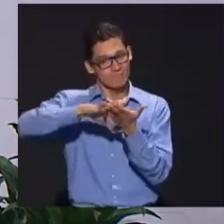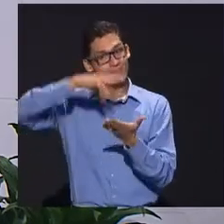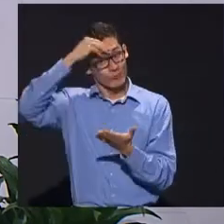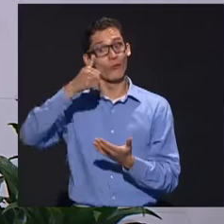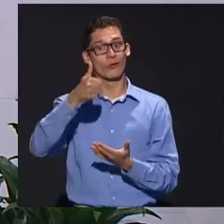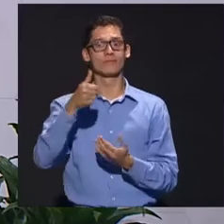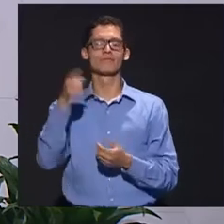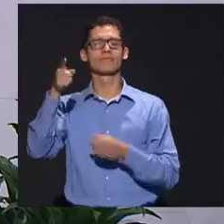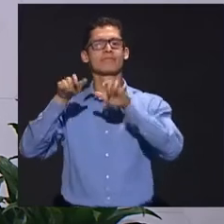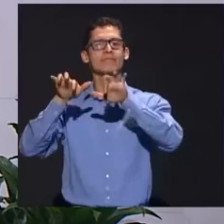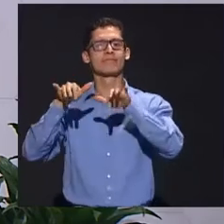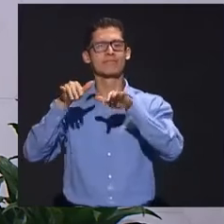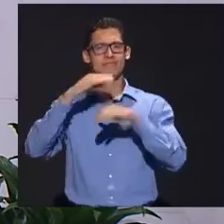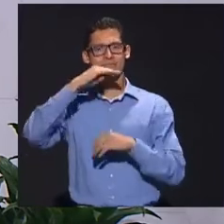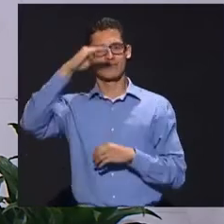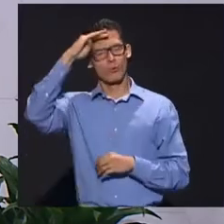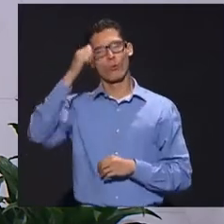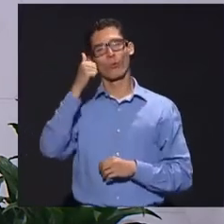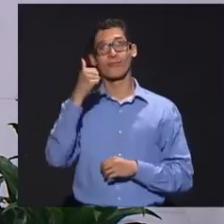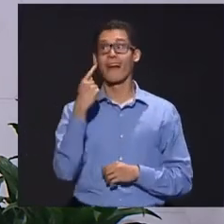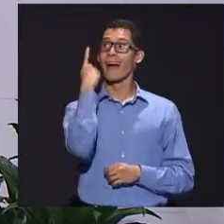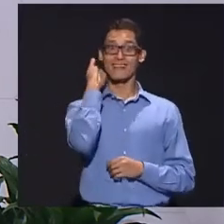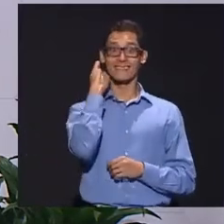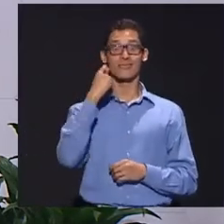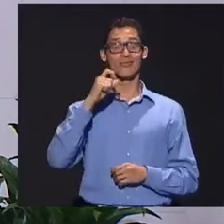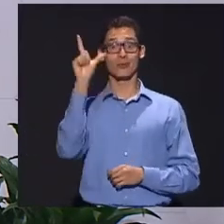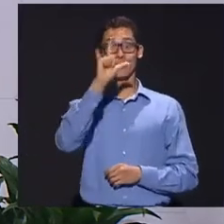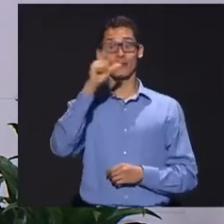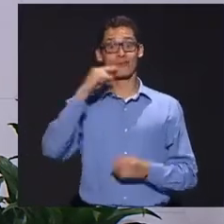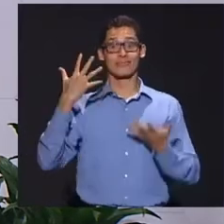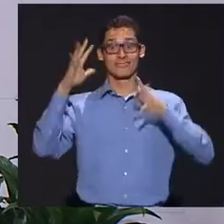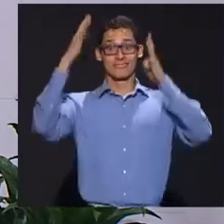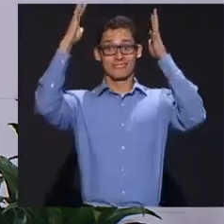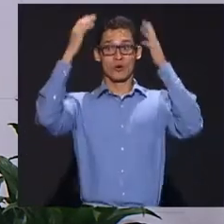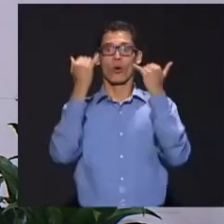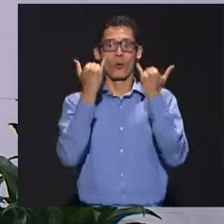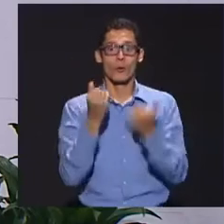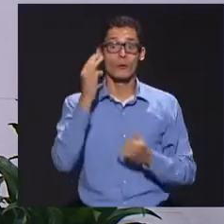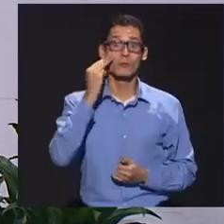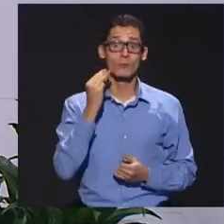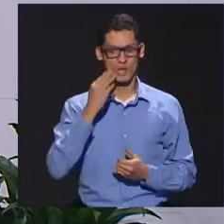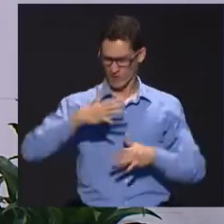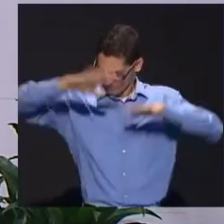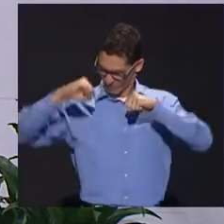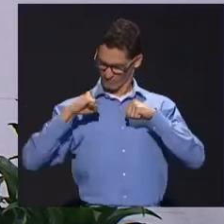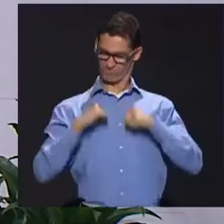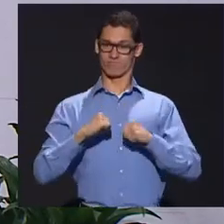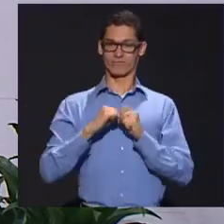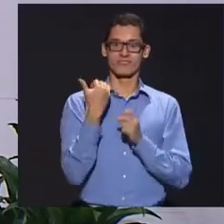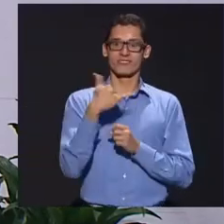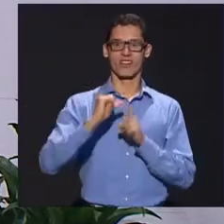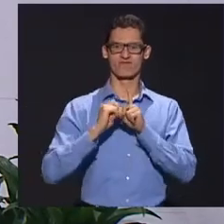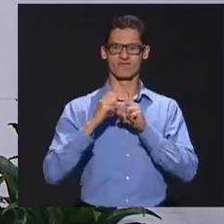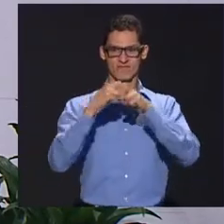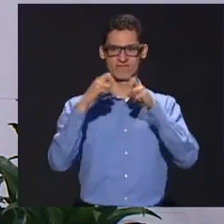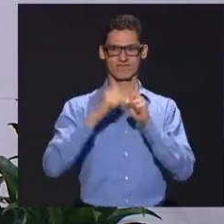Medellín. Luego de un lunes festivo, llegamos este martes recargados con toda la energía y les cuento que hoy vamos a tratar un tema muy